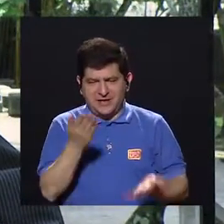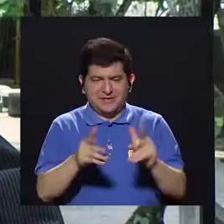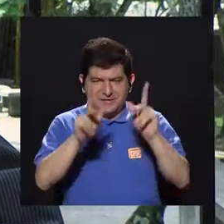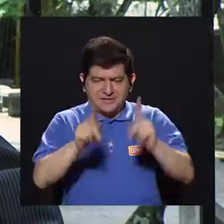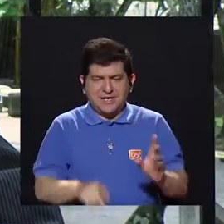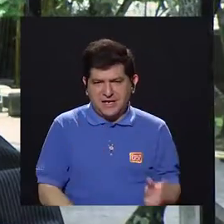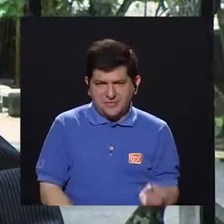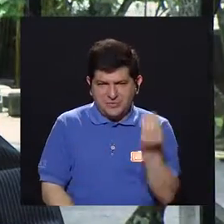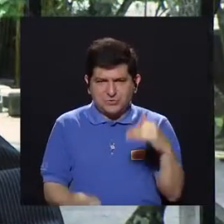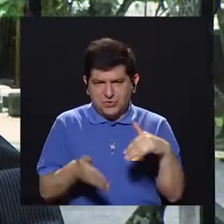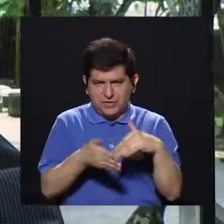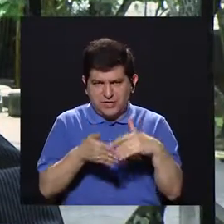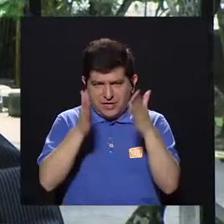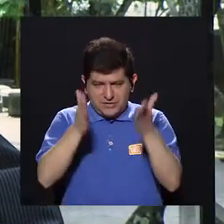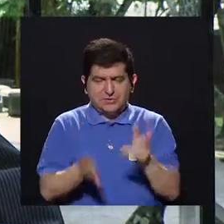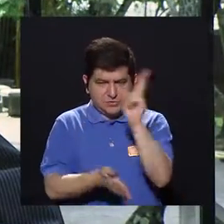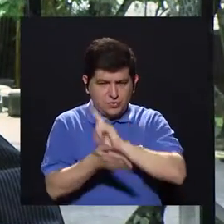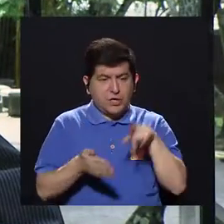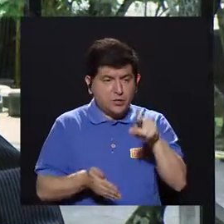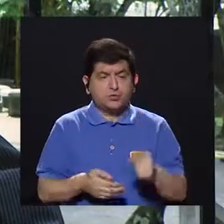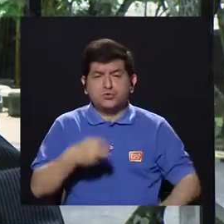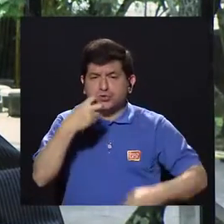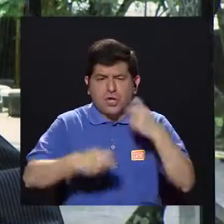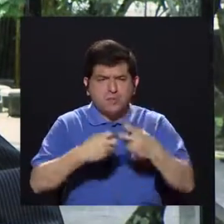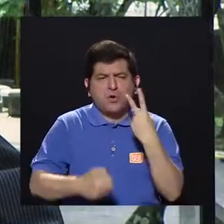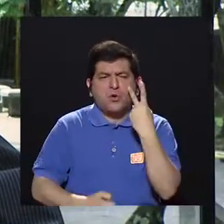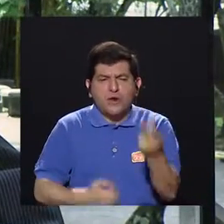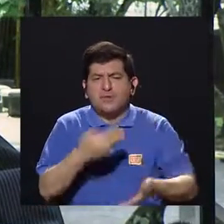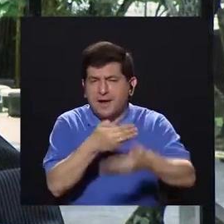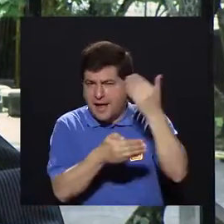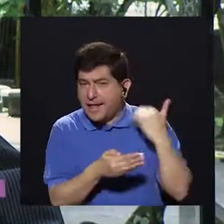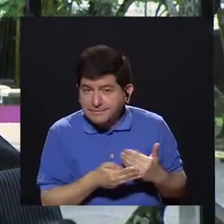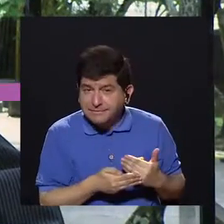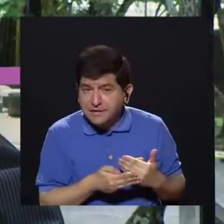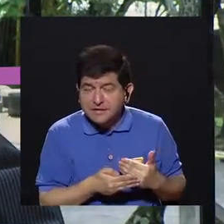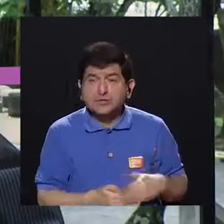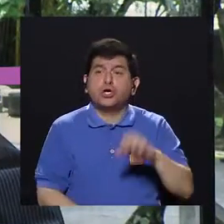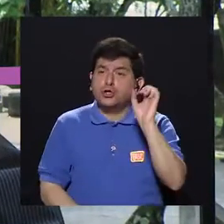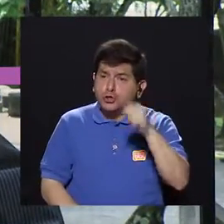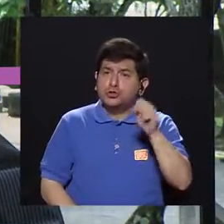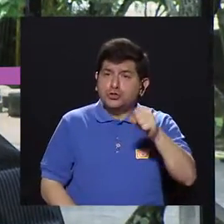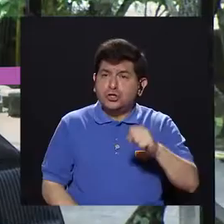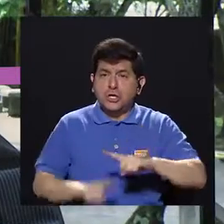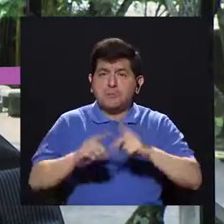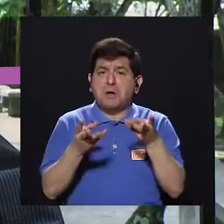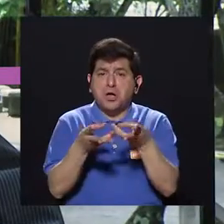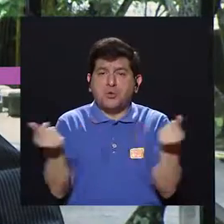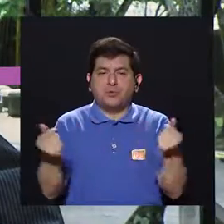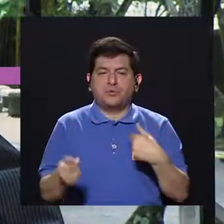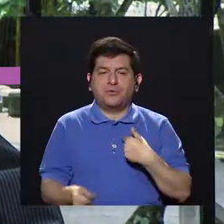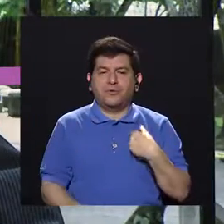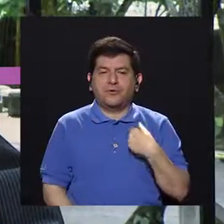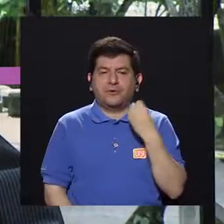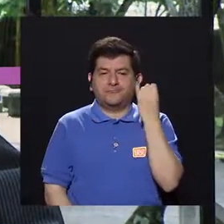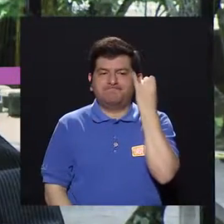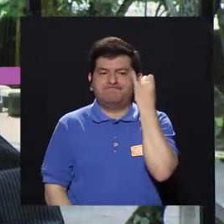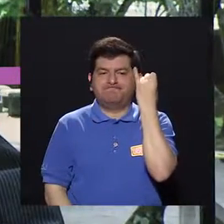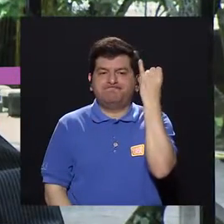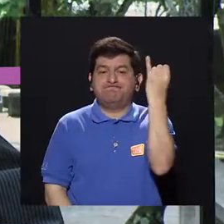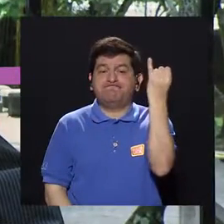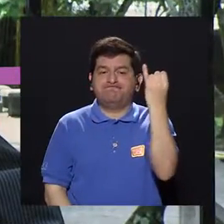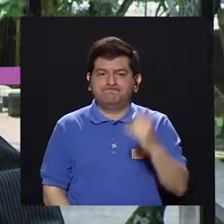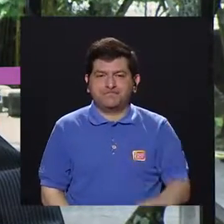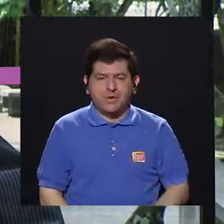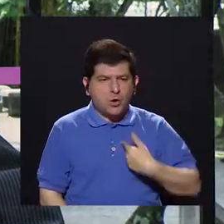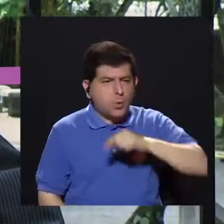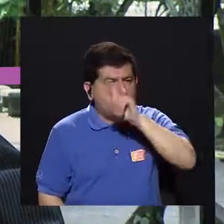trastorno visual en el pasado? Sí doctor, se me quitó, ya uno se le enciende la luz. También uno les empieza a preguntar, ¿ha tenido cuadros de adormecimiento de